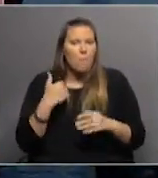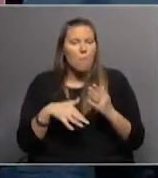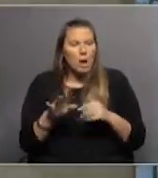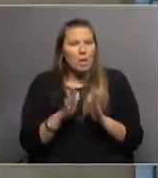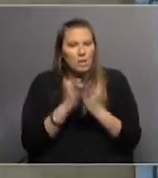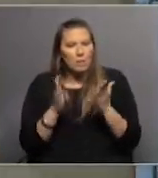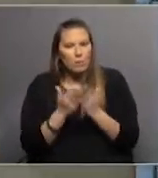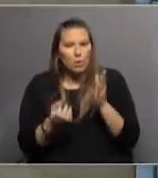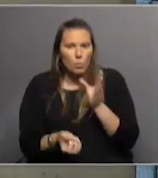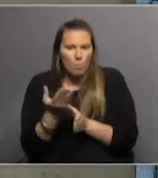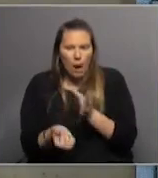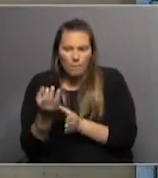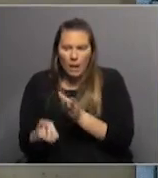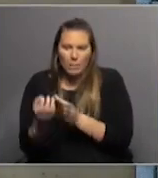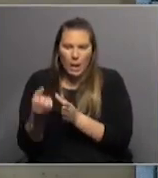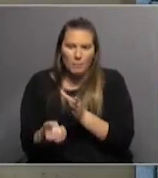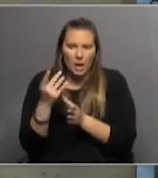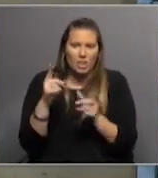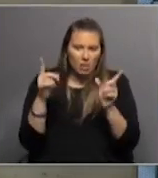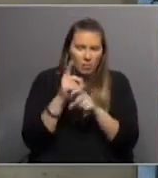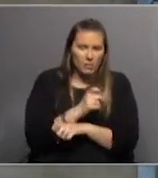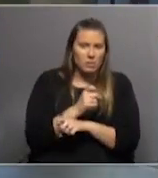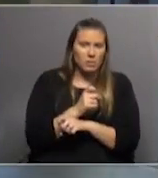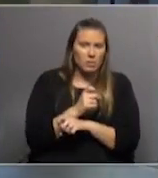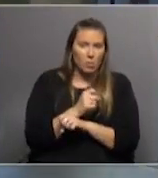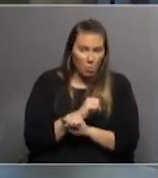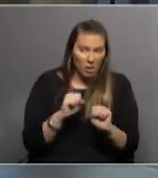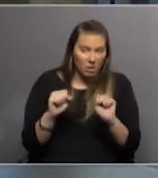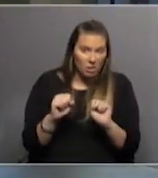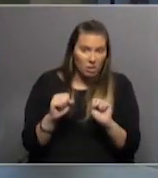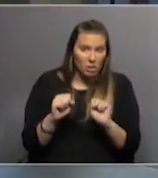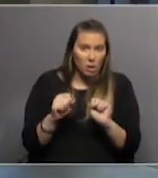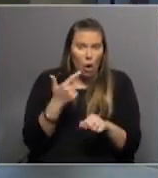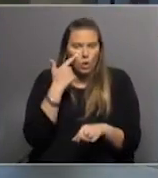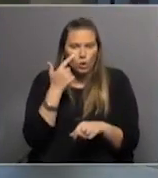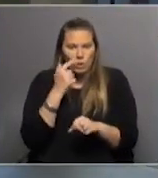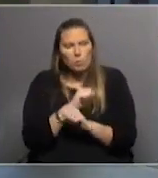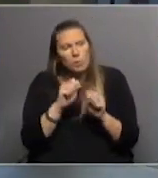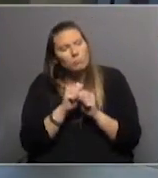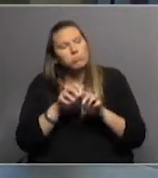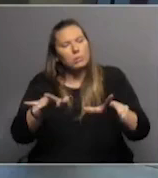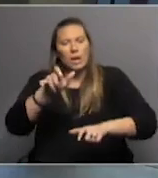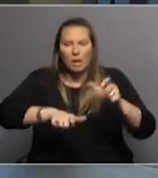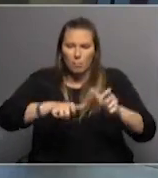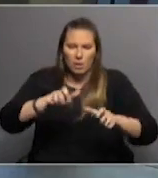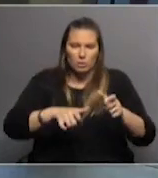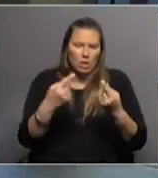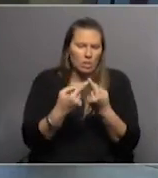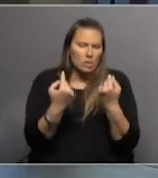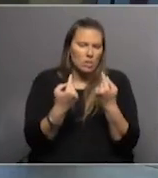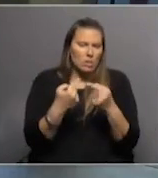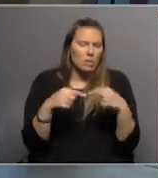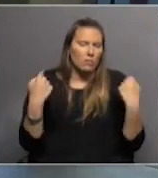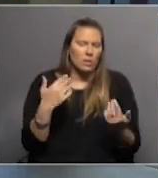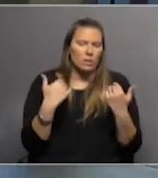títulos? Sí. Es difícil encontrar un lugar entonces ahí. Hacerse conocer y llegar a la gente entre una oferta tan tupida. Eso crea